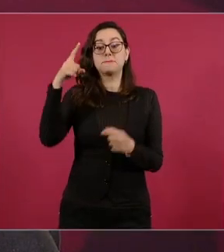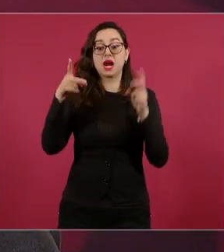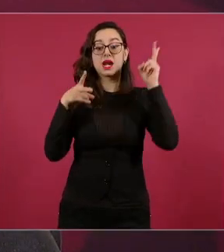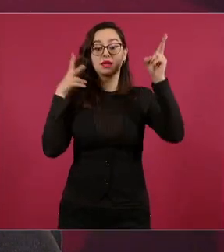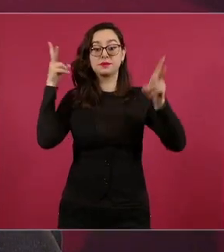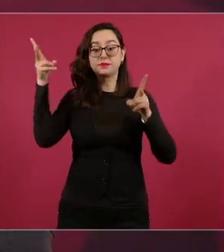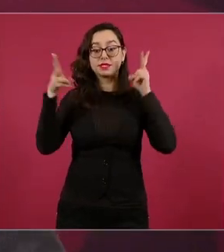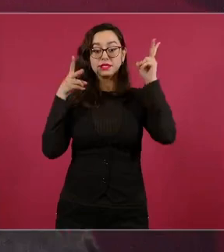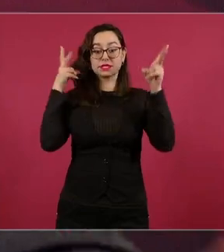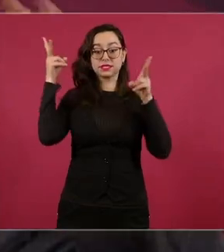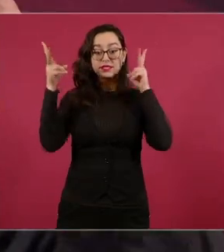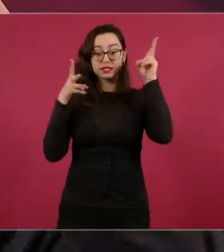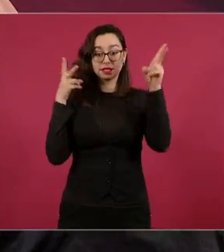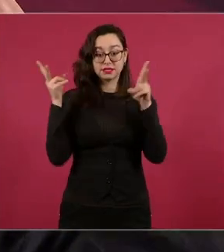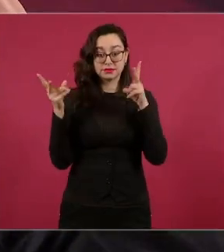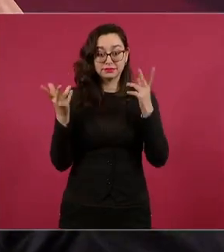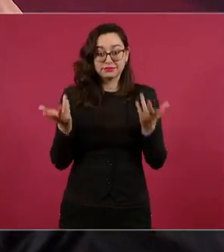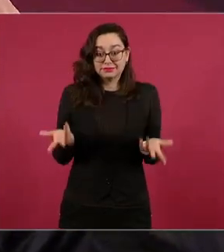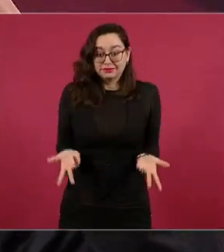y